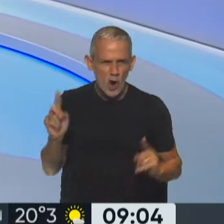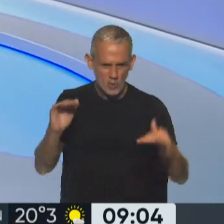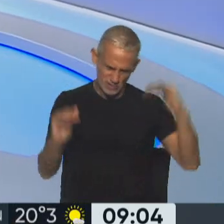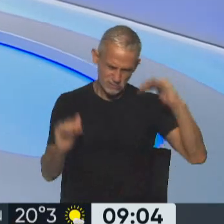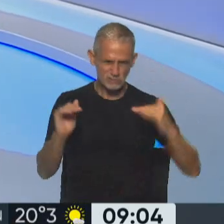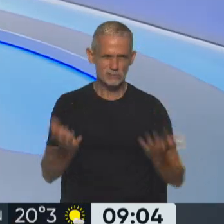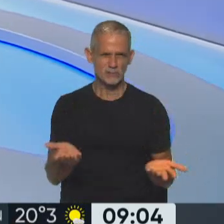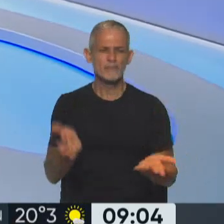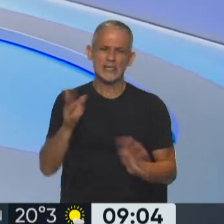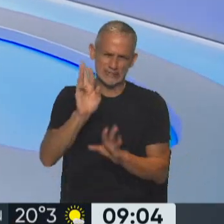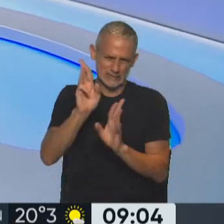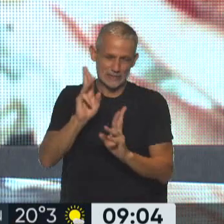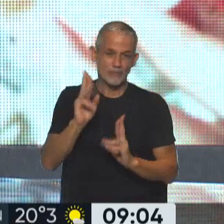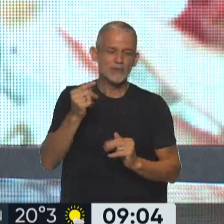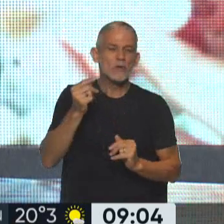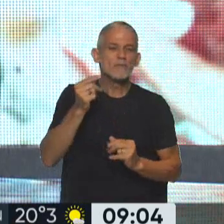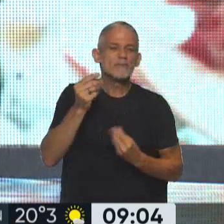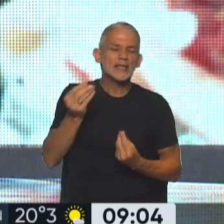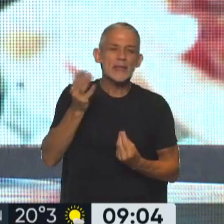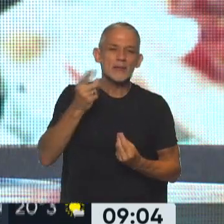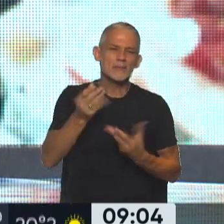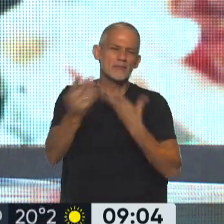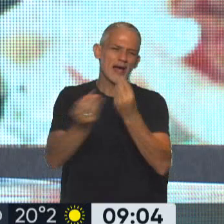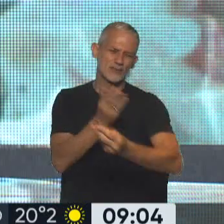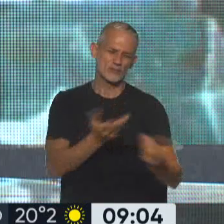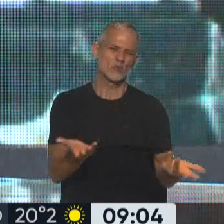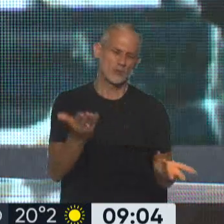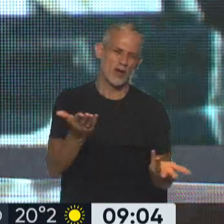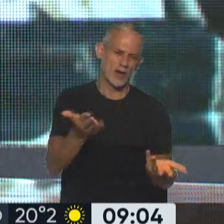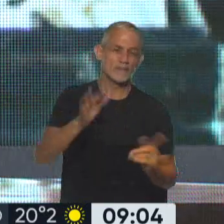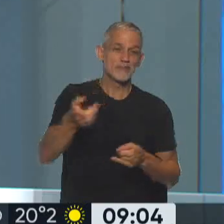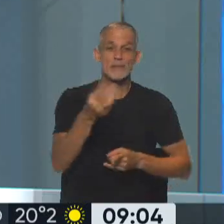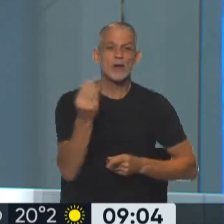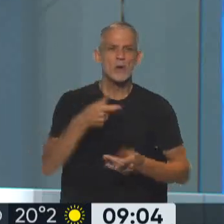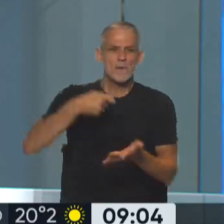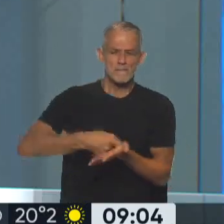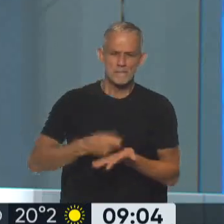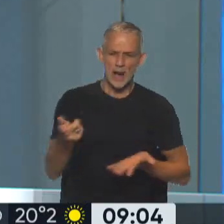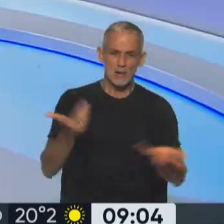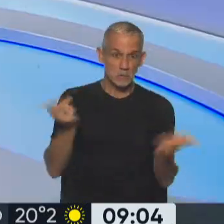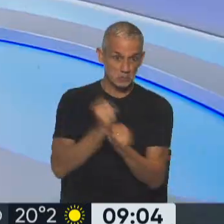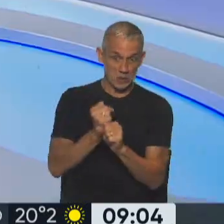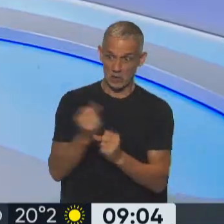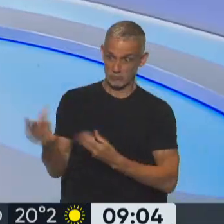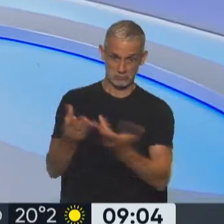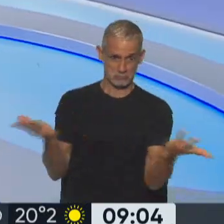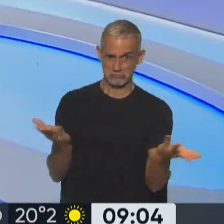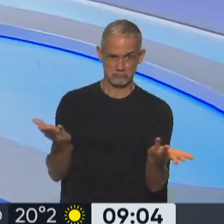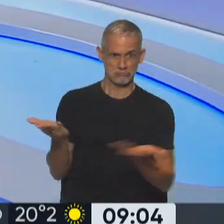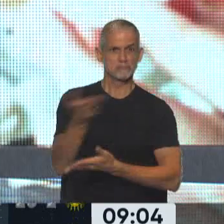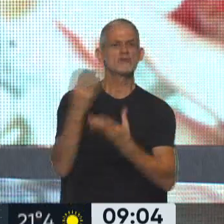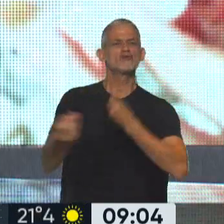imagino, y permiso, Ley, también claro. está todo este tema de la solidaridad, ¿no? Cómo pagar un trabajo que comenzó siendo solidario